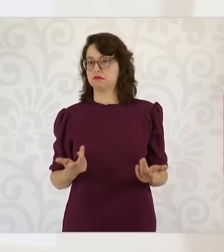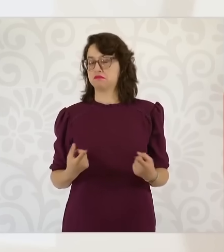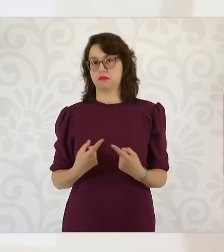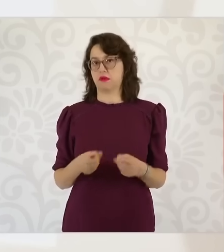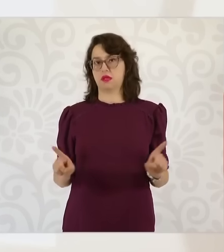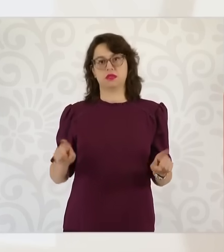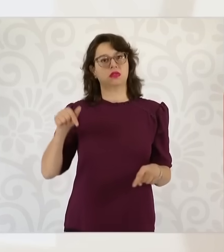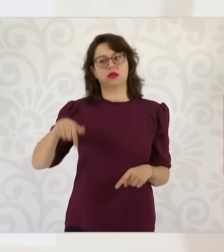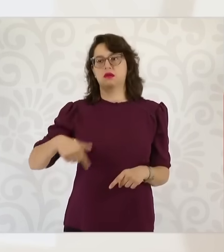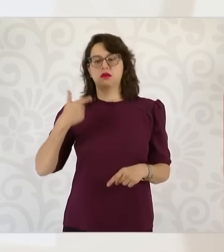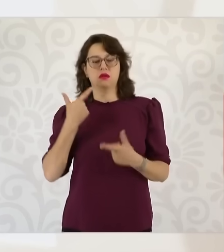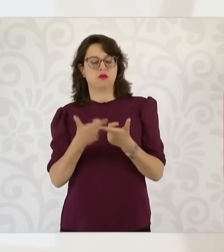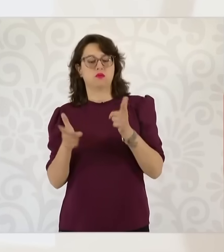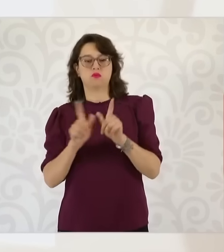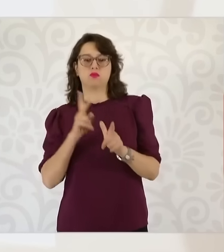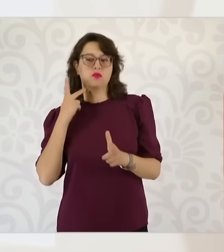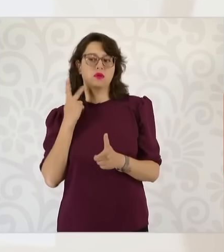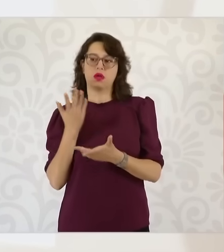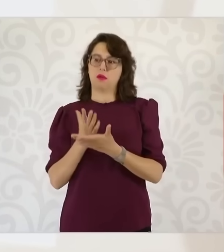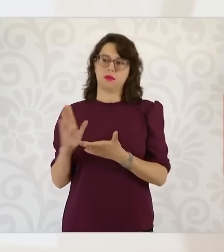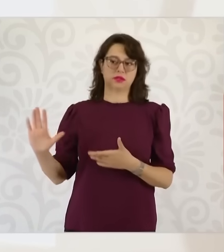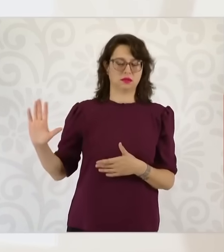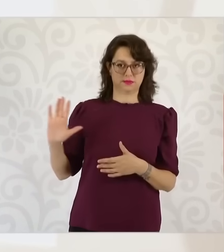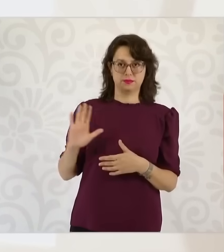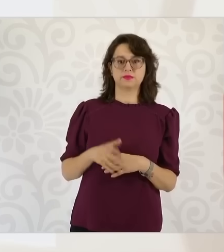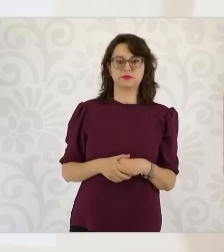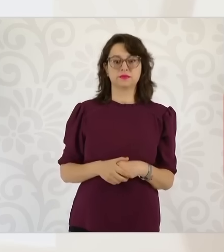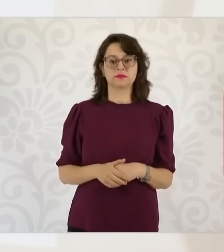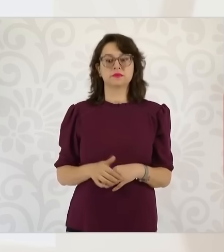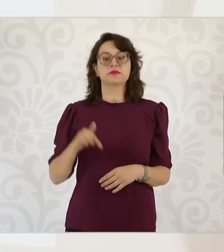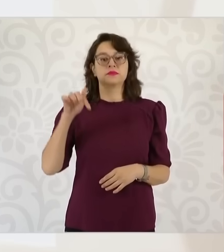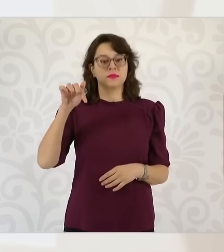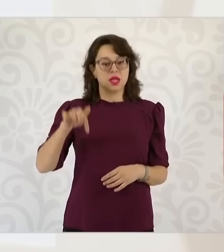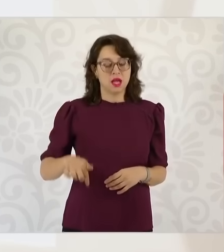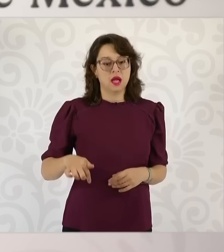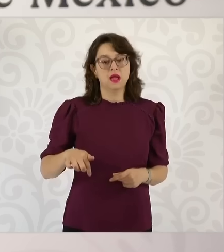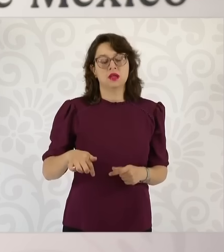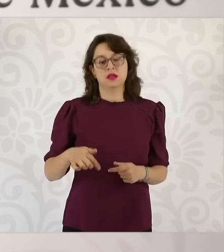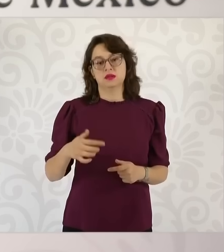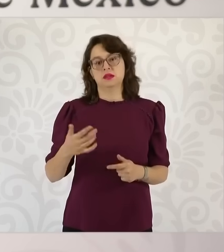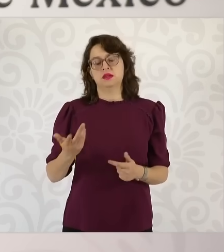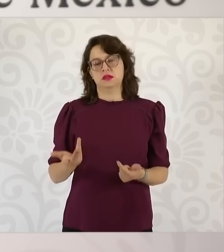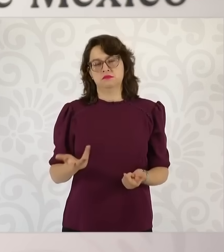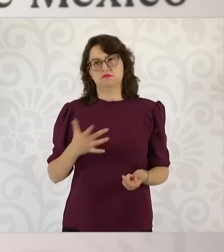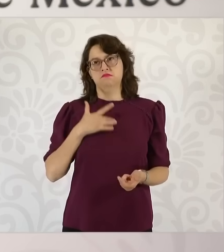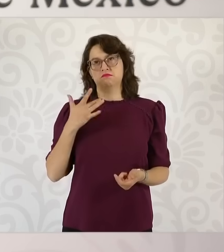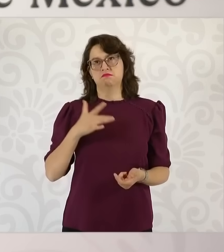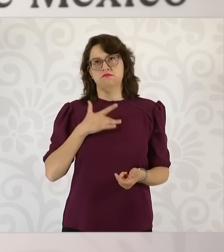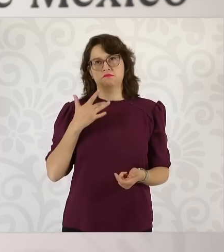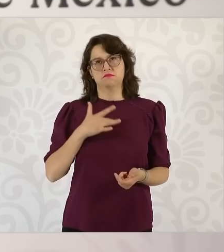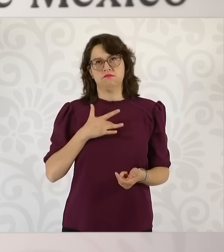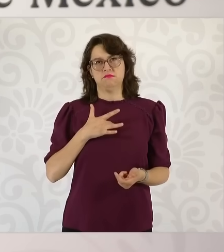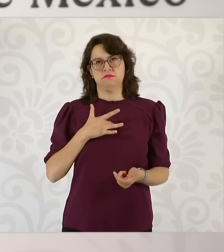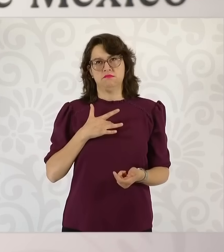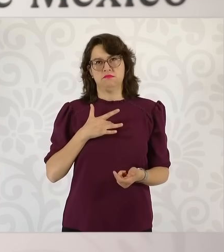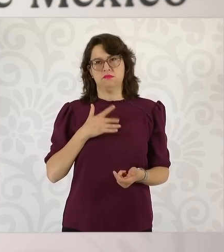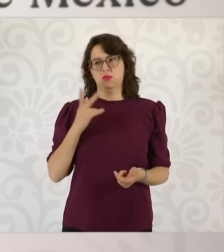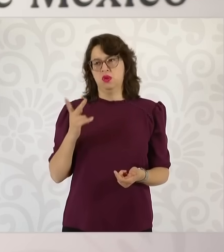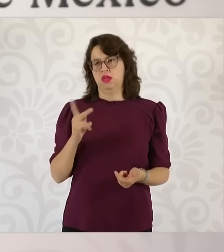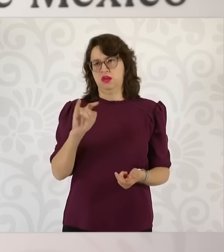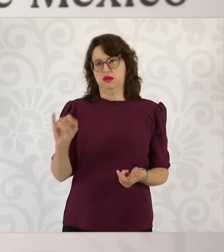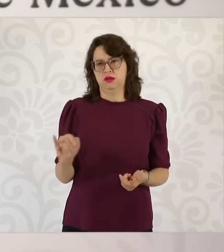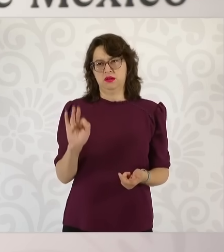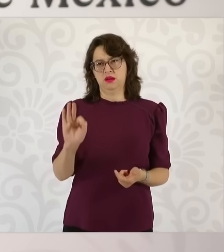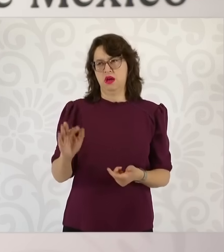Entonces, es una práctica en los Estados Unidos. Aquí, pues lo que decidimos, dada la historia del Poder Judicial